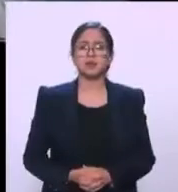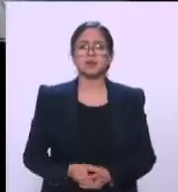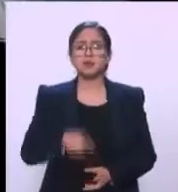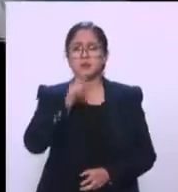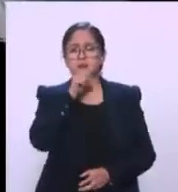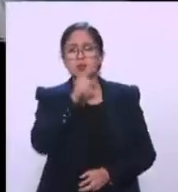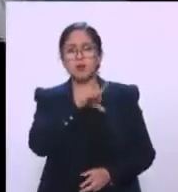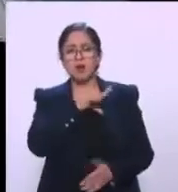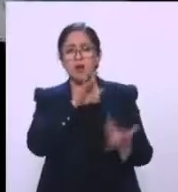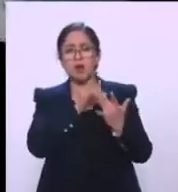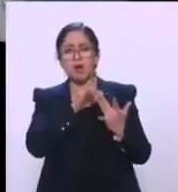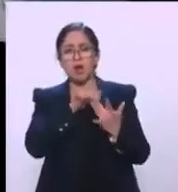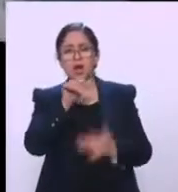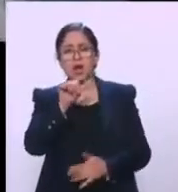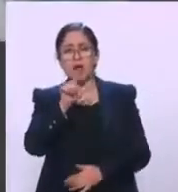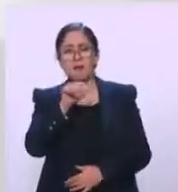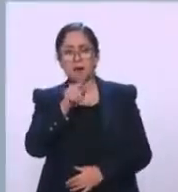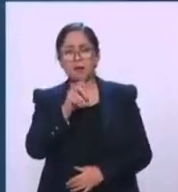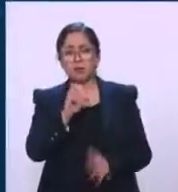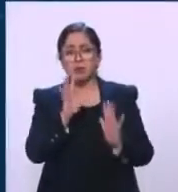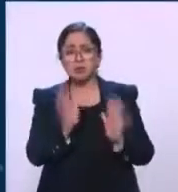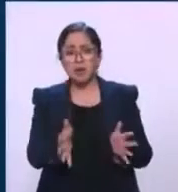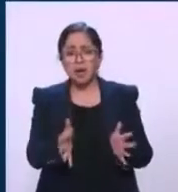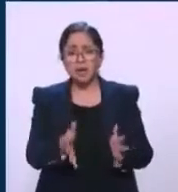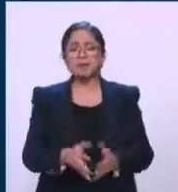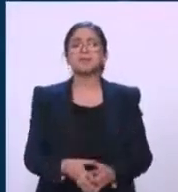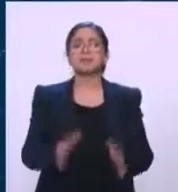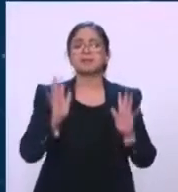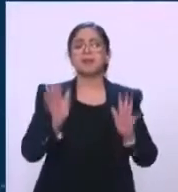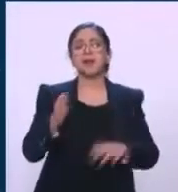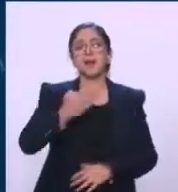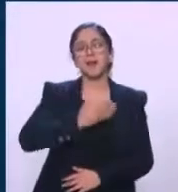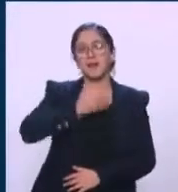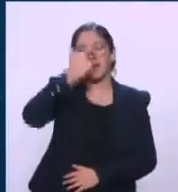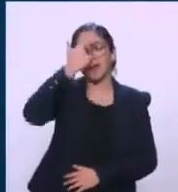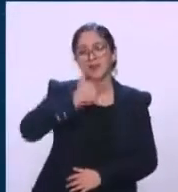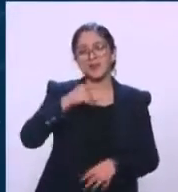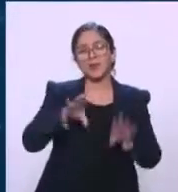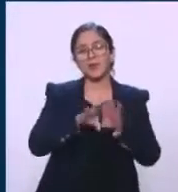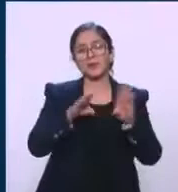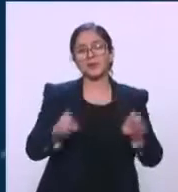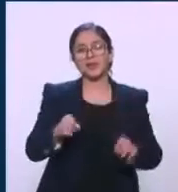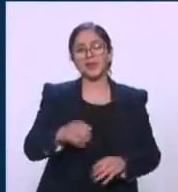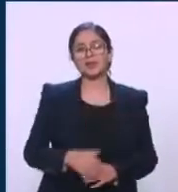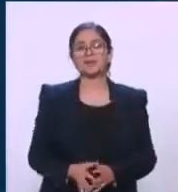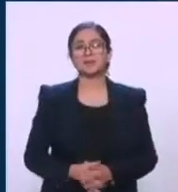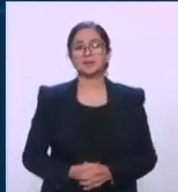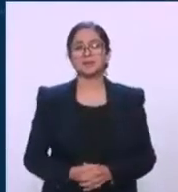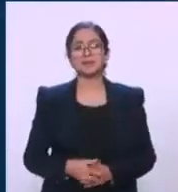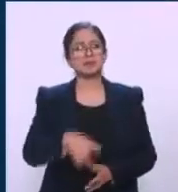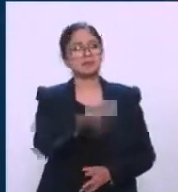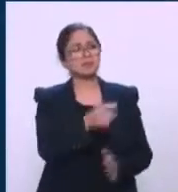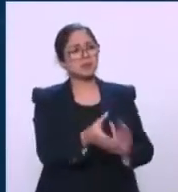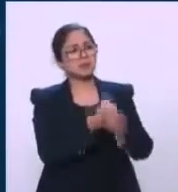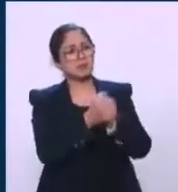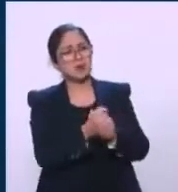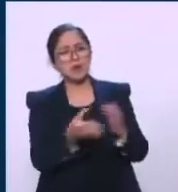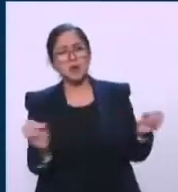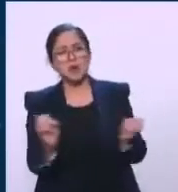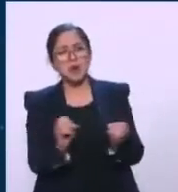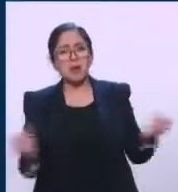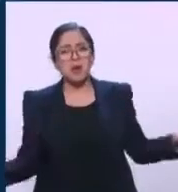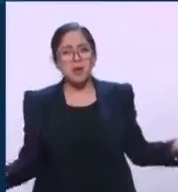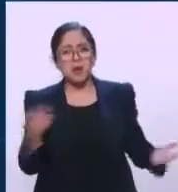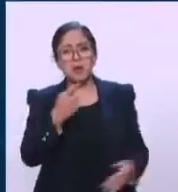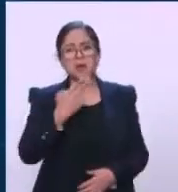elección. ¿Alberto? Sí. Alberto. ¿Cómo Hola, estás? Beto. ¿Qué tal? Buenas noches. Pues es que ni saludan. Dije Alberto, pero Betito, no